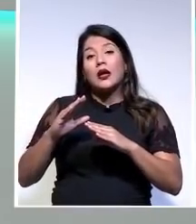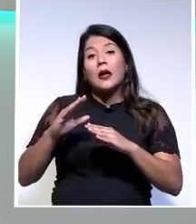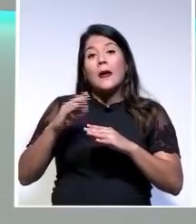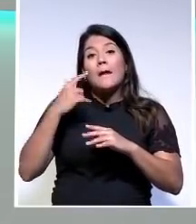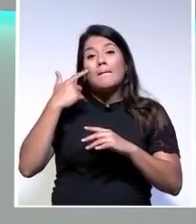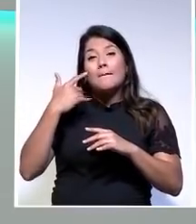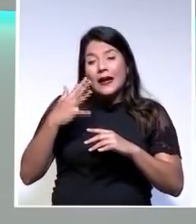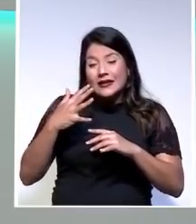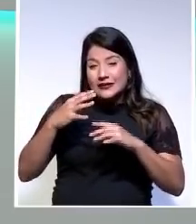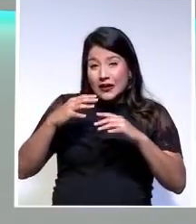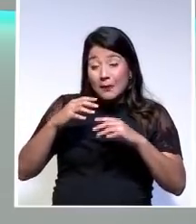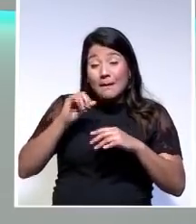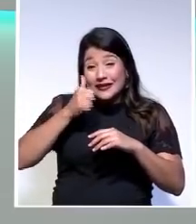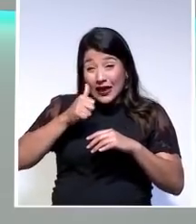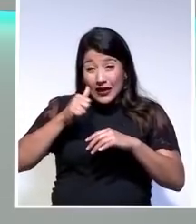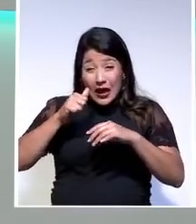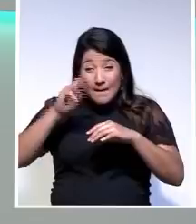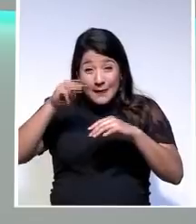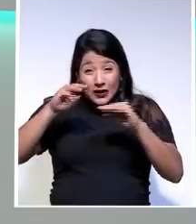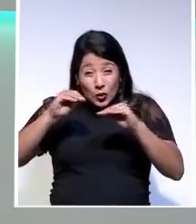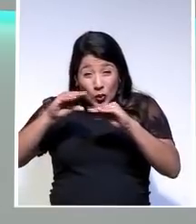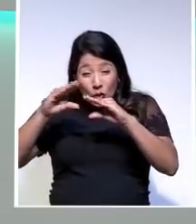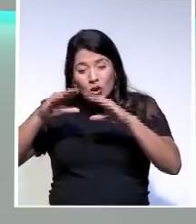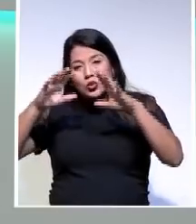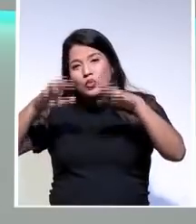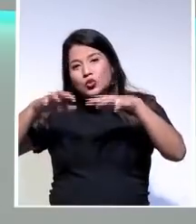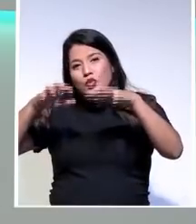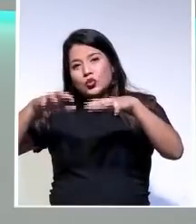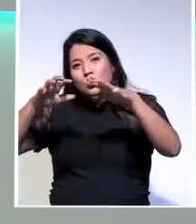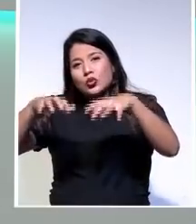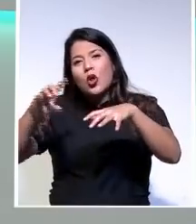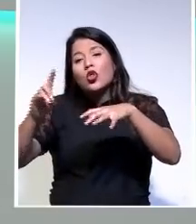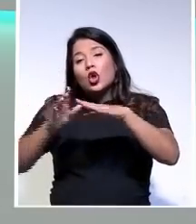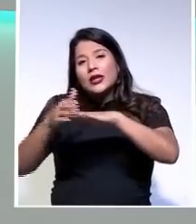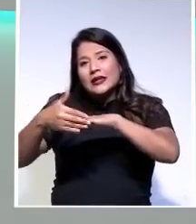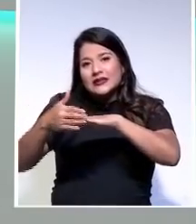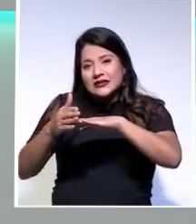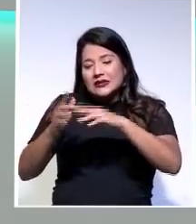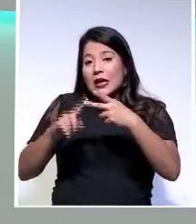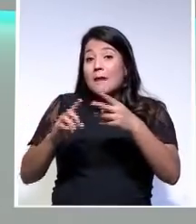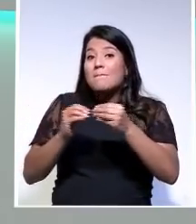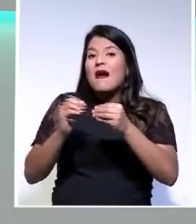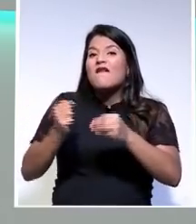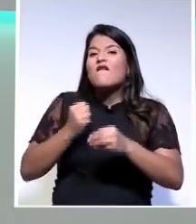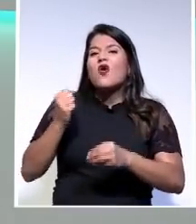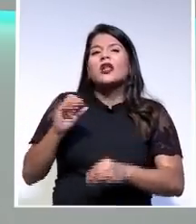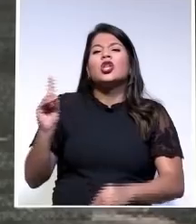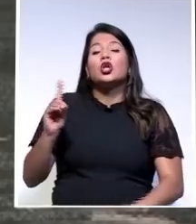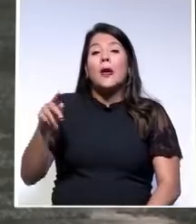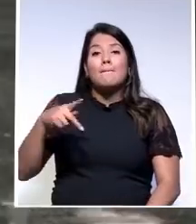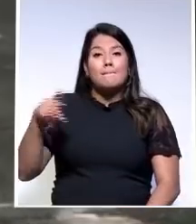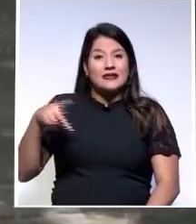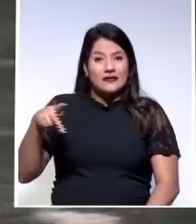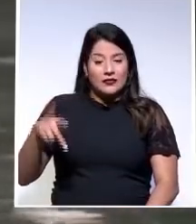precipitaciones aisladas en las zonas costeras y con mayor intensidad en el Pacífico.